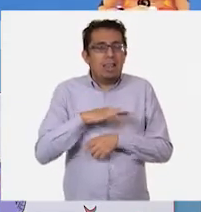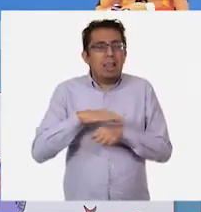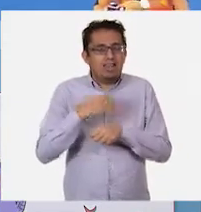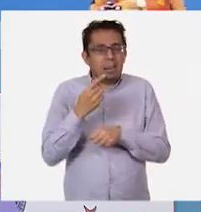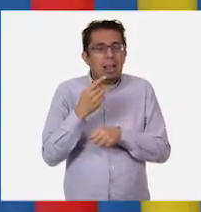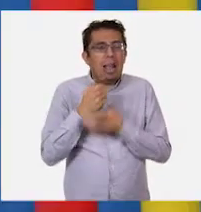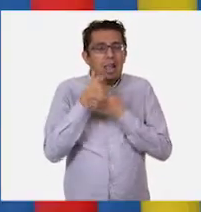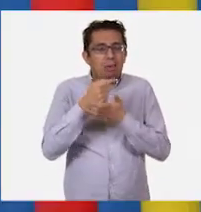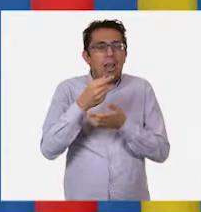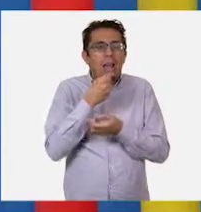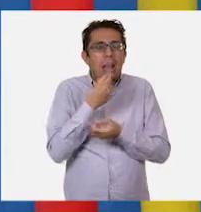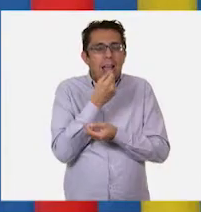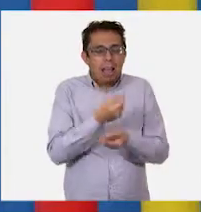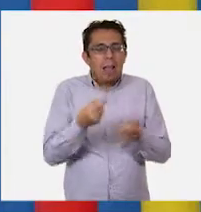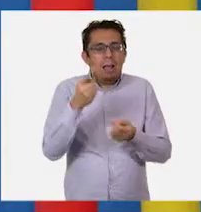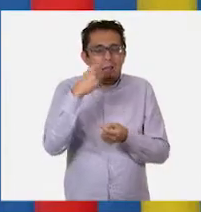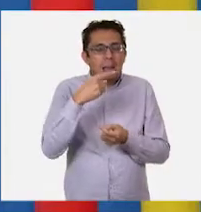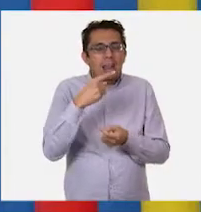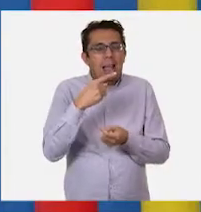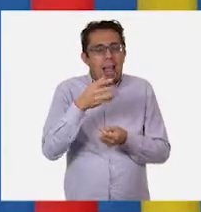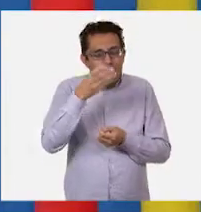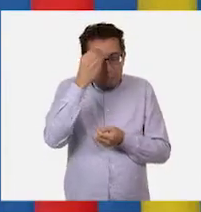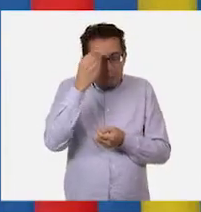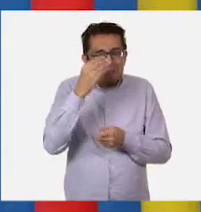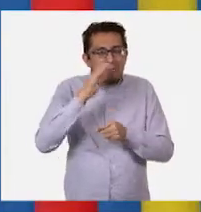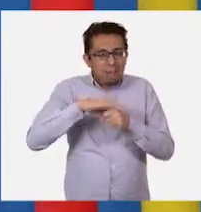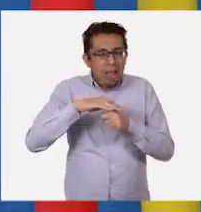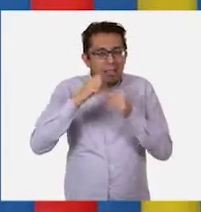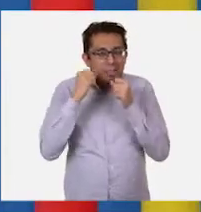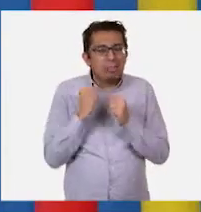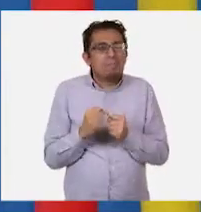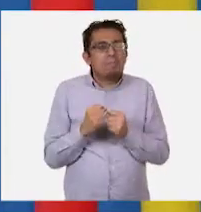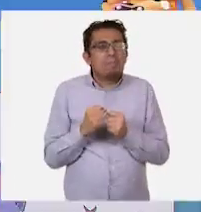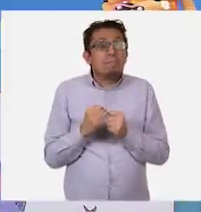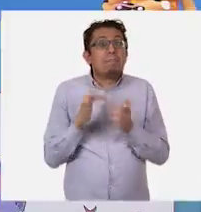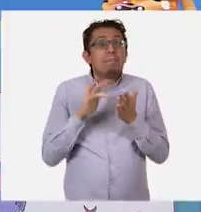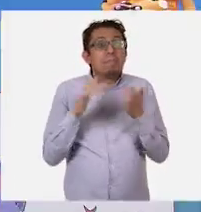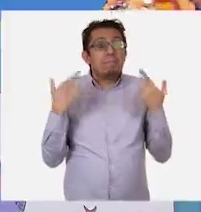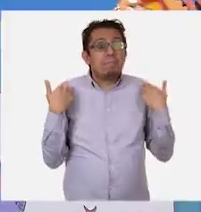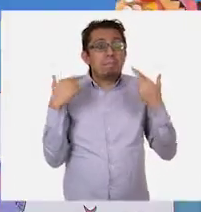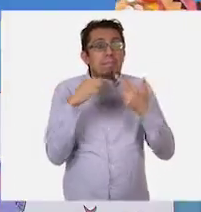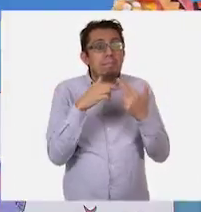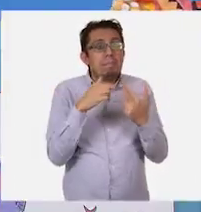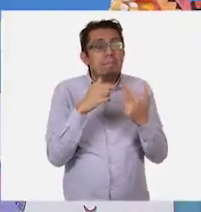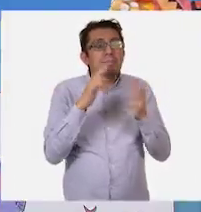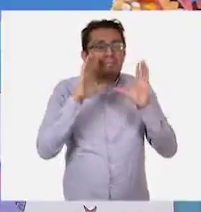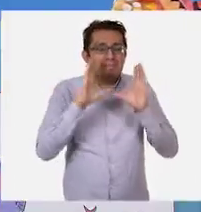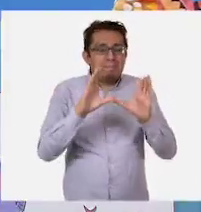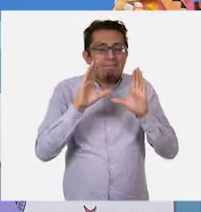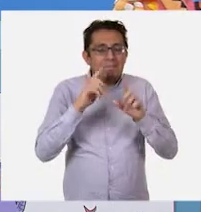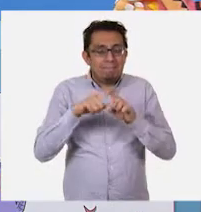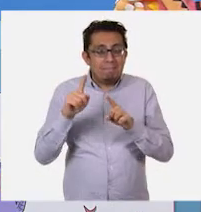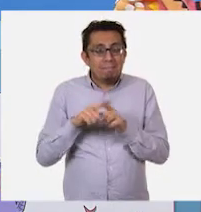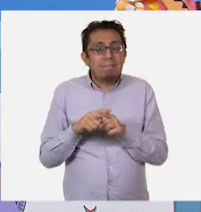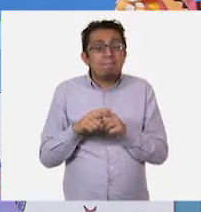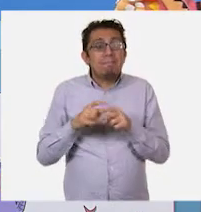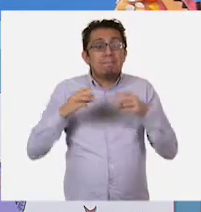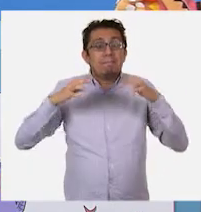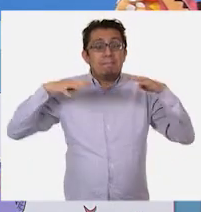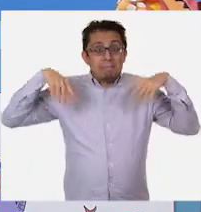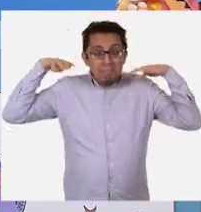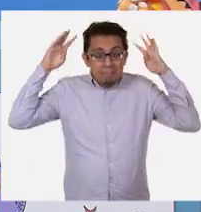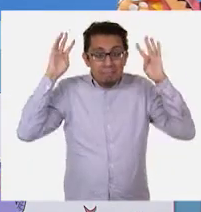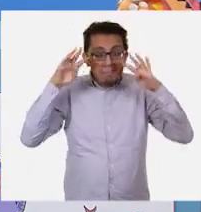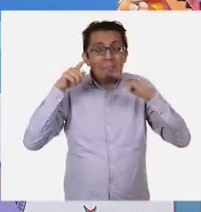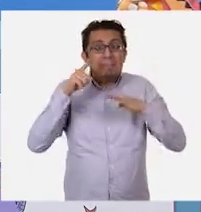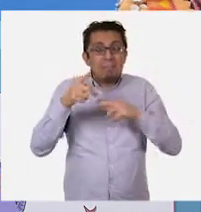nuestros. Muchísimas gracias a usted, profe, por todas las enseñanzas. Jolisto, fue un honor contar con tu